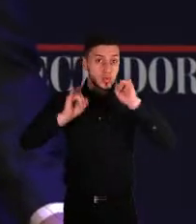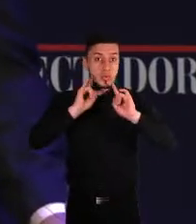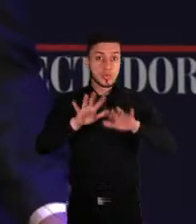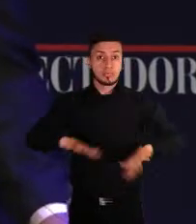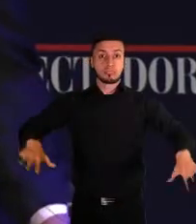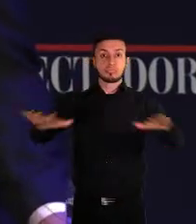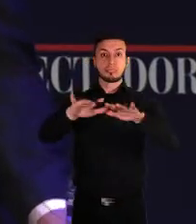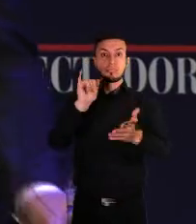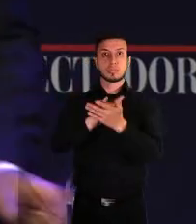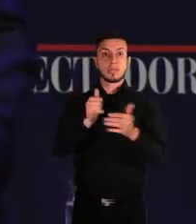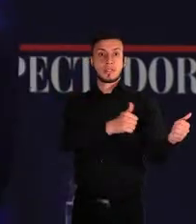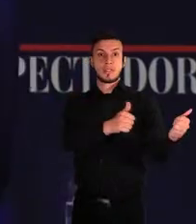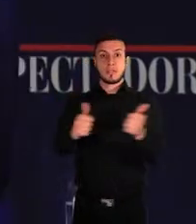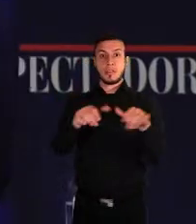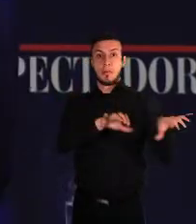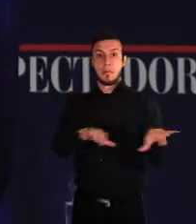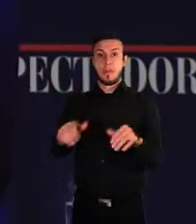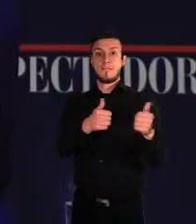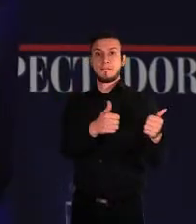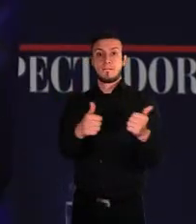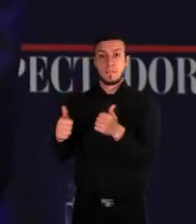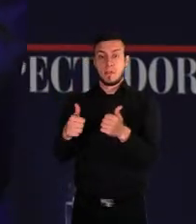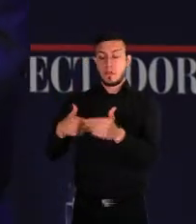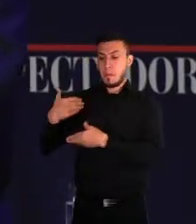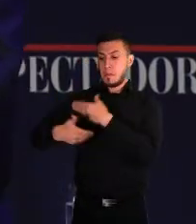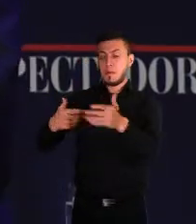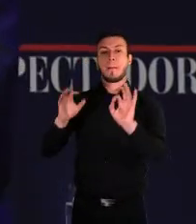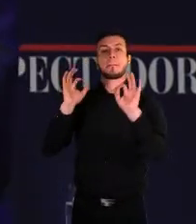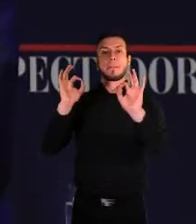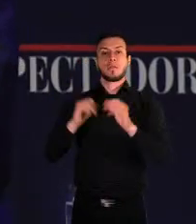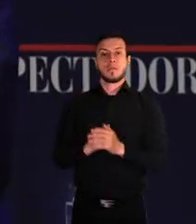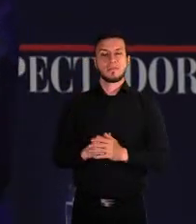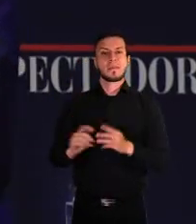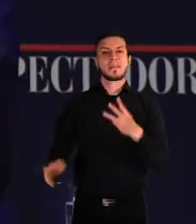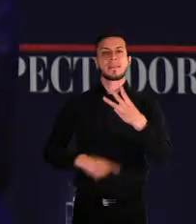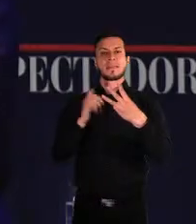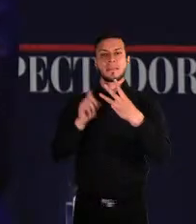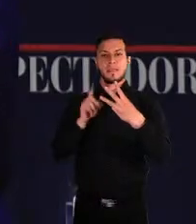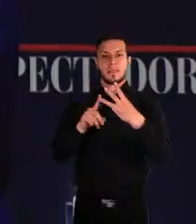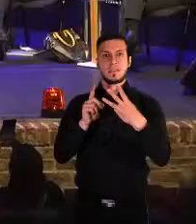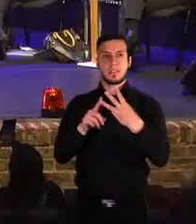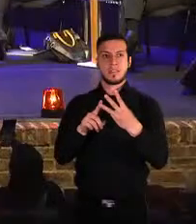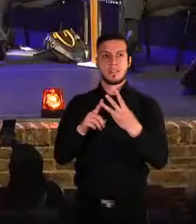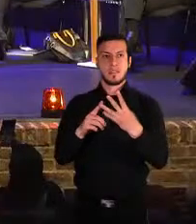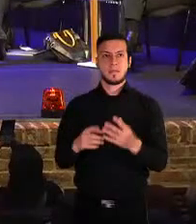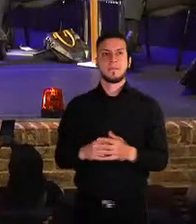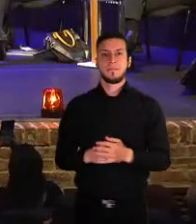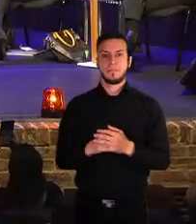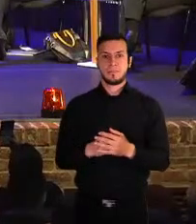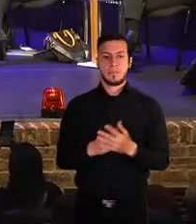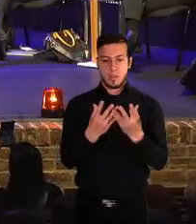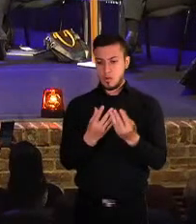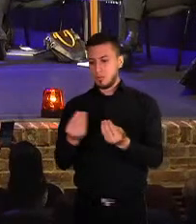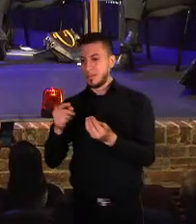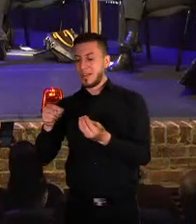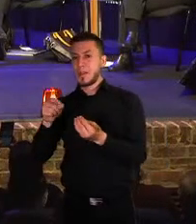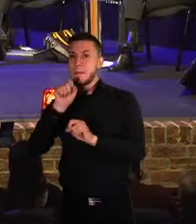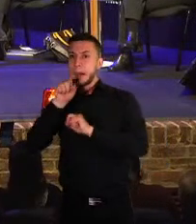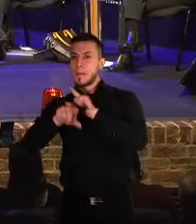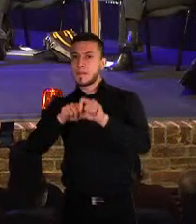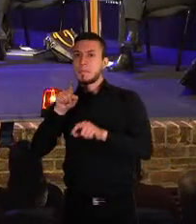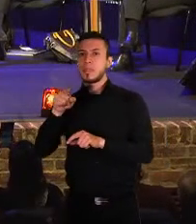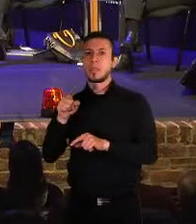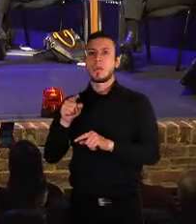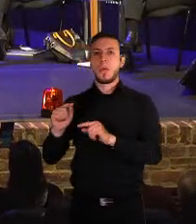lo hemos hecho bien y continuaremos haciéndolo mejor vamos para el tercer bloque le parece que a milán me parece el tercer lo que se llama